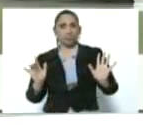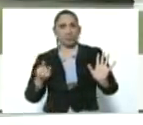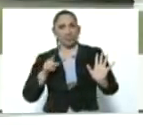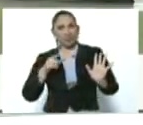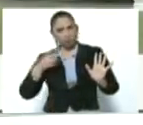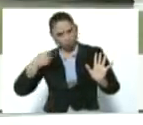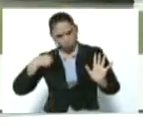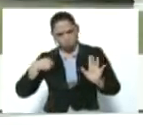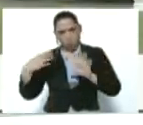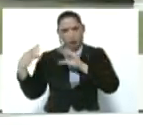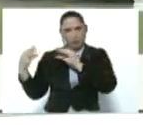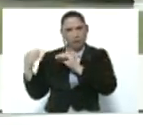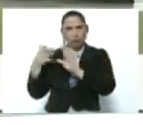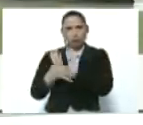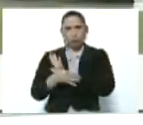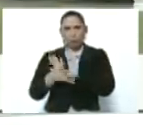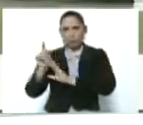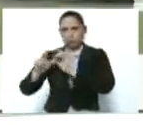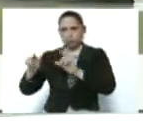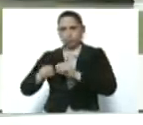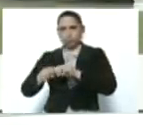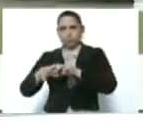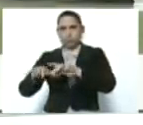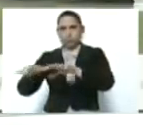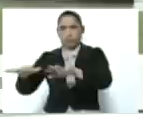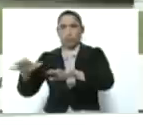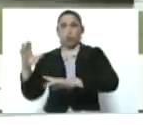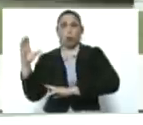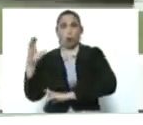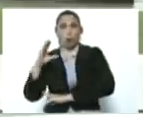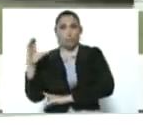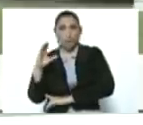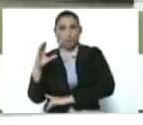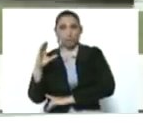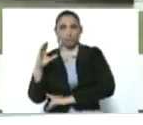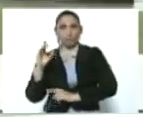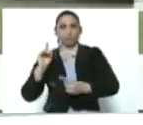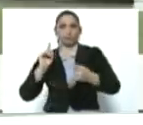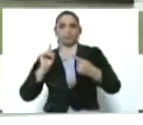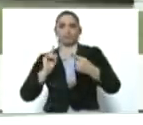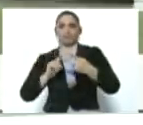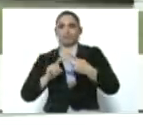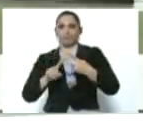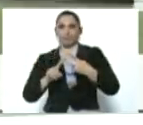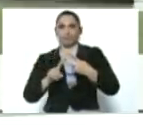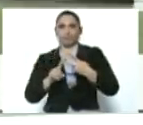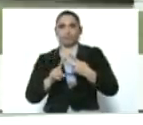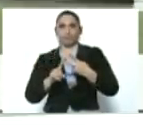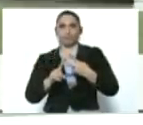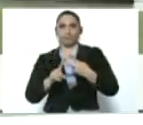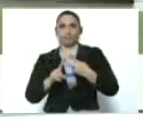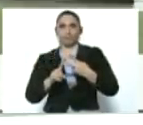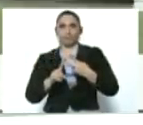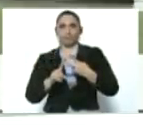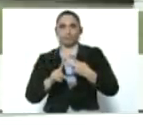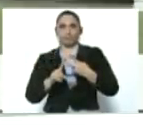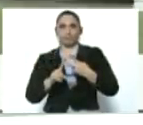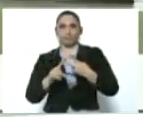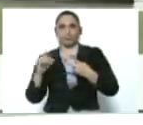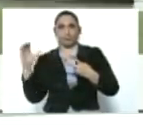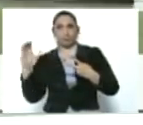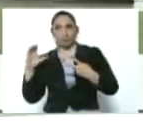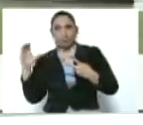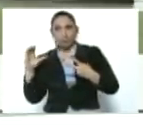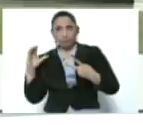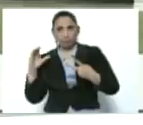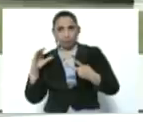de los focos el foco colombia foco colombia colombia